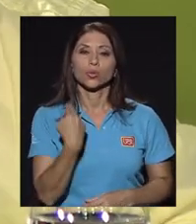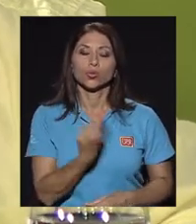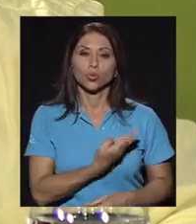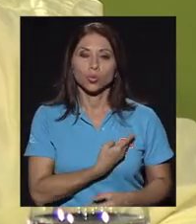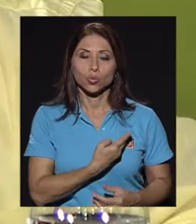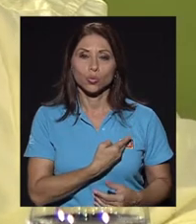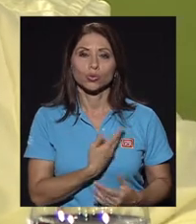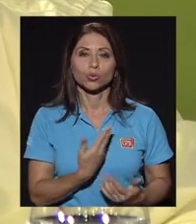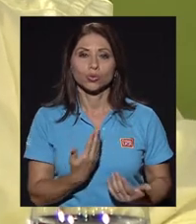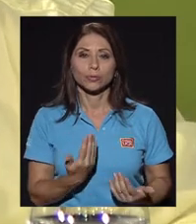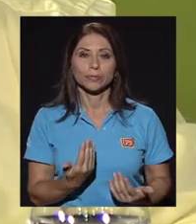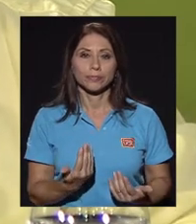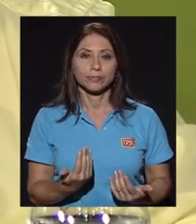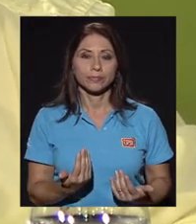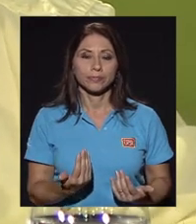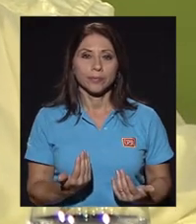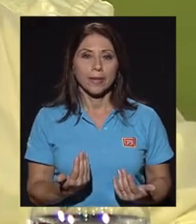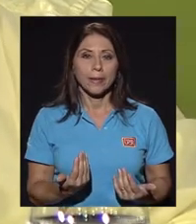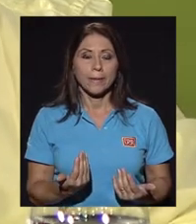Nosotros,